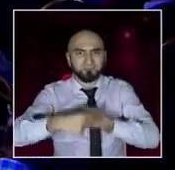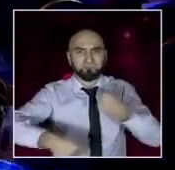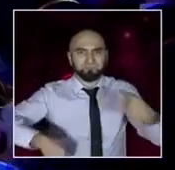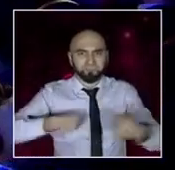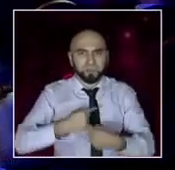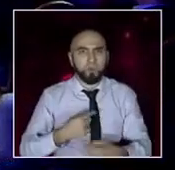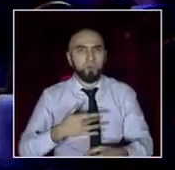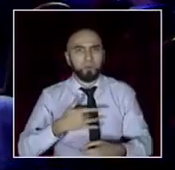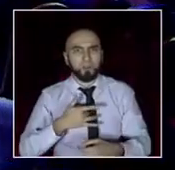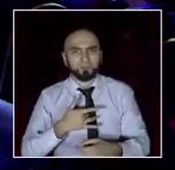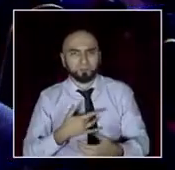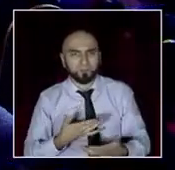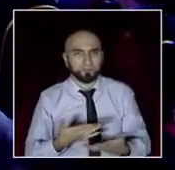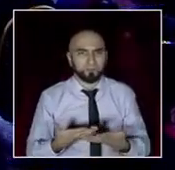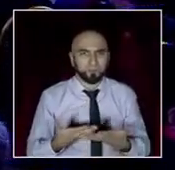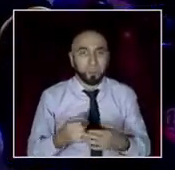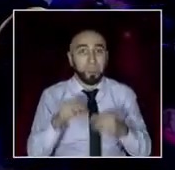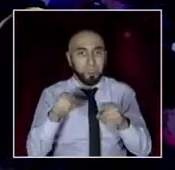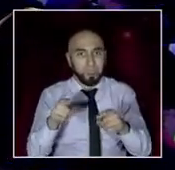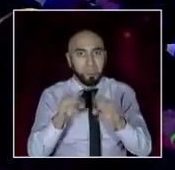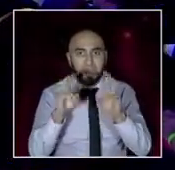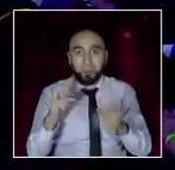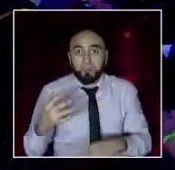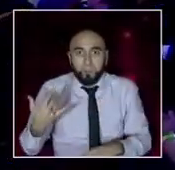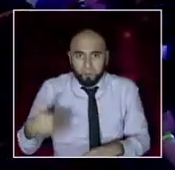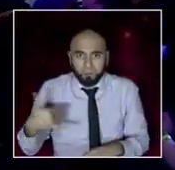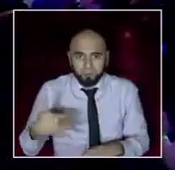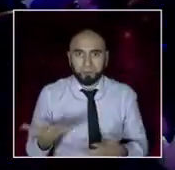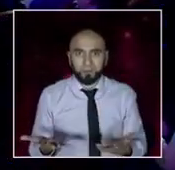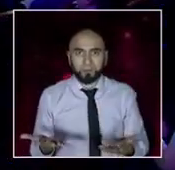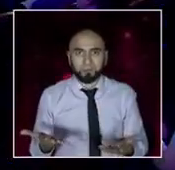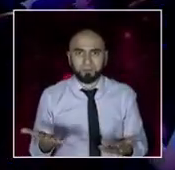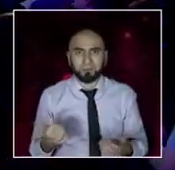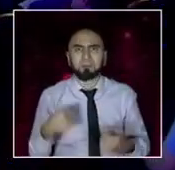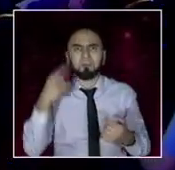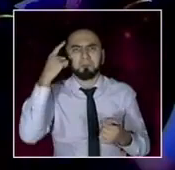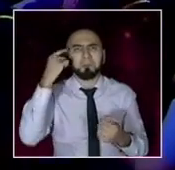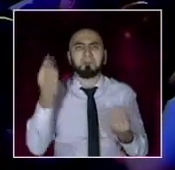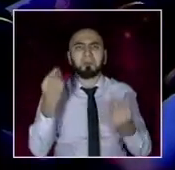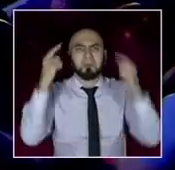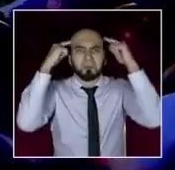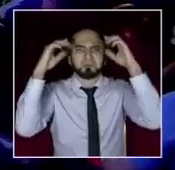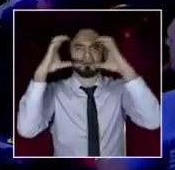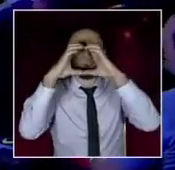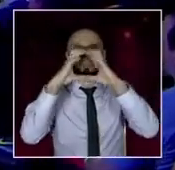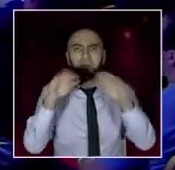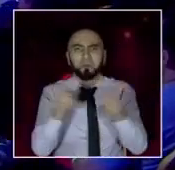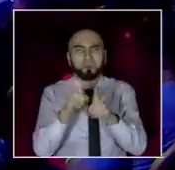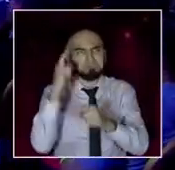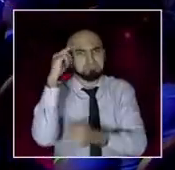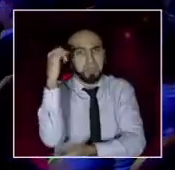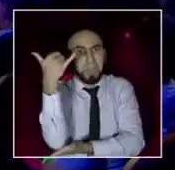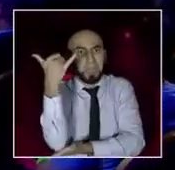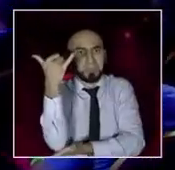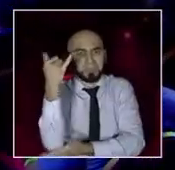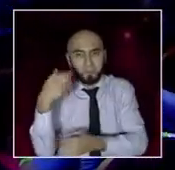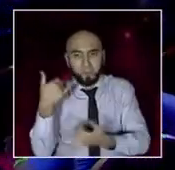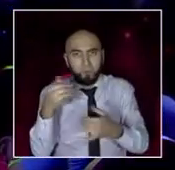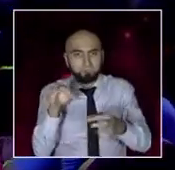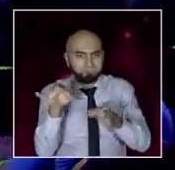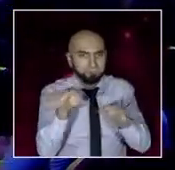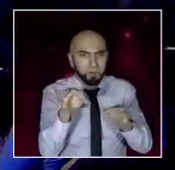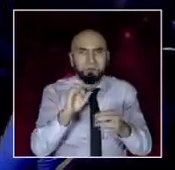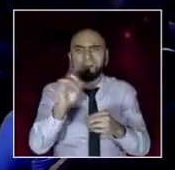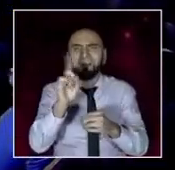corazón, y estos son críticamente importantes para el cerebro, porque si pienso, ¿para qué sirven los cerebros? No son para jugar ajedrez, no sirven ni siquiera